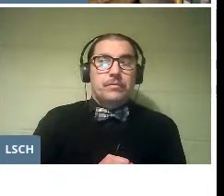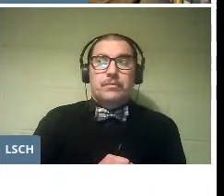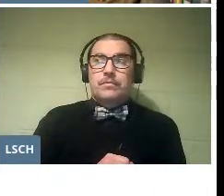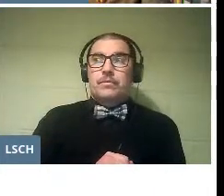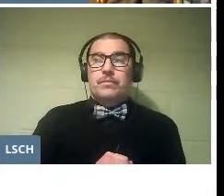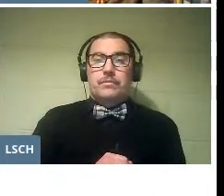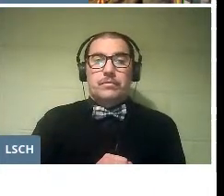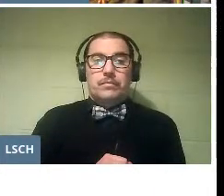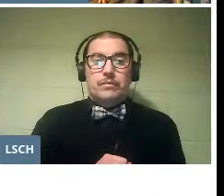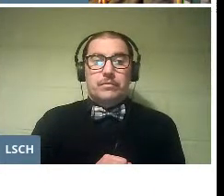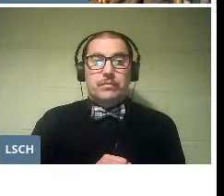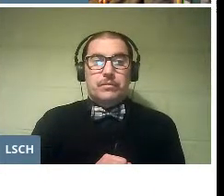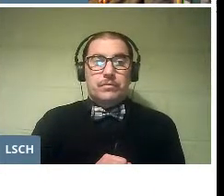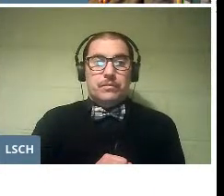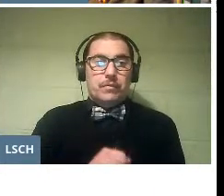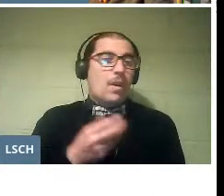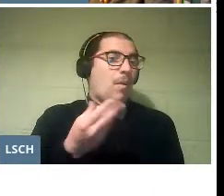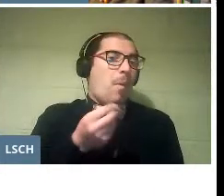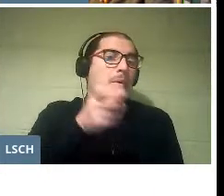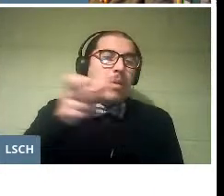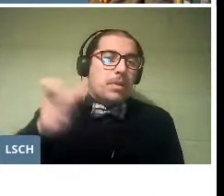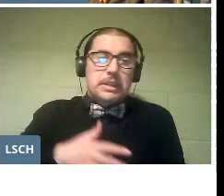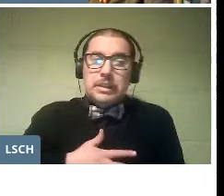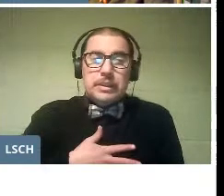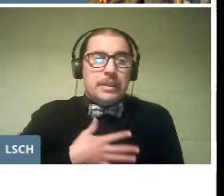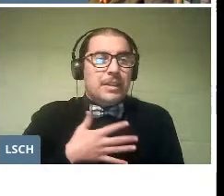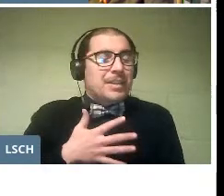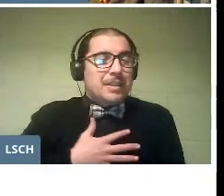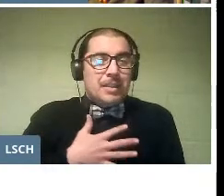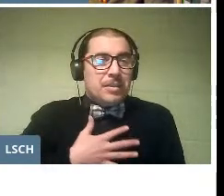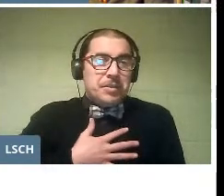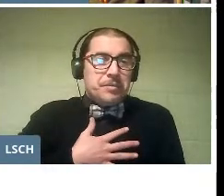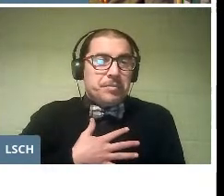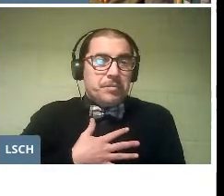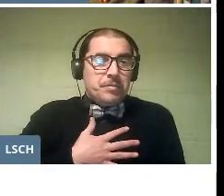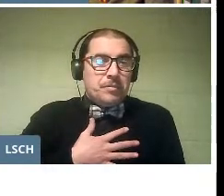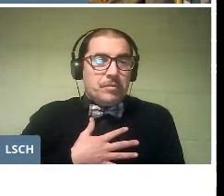que nos emocionó a muchos,